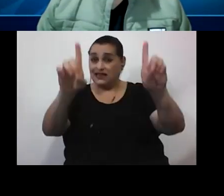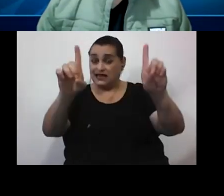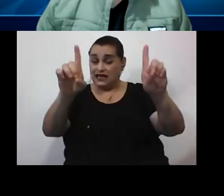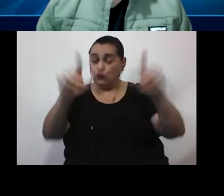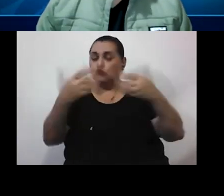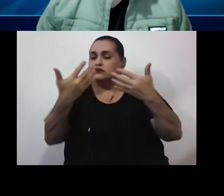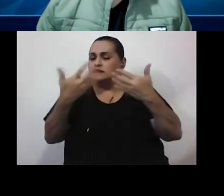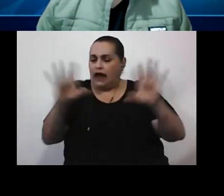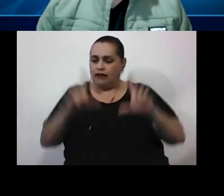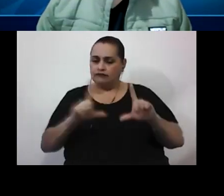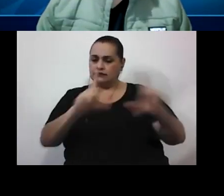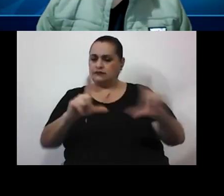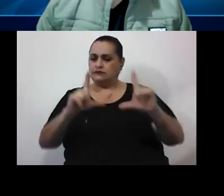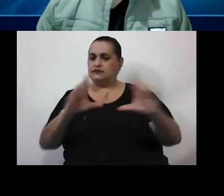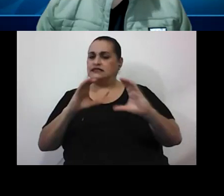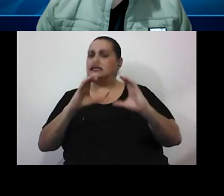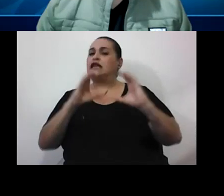certificadas para